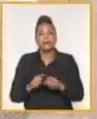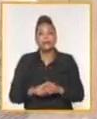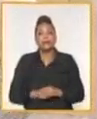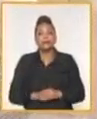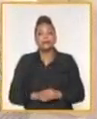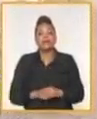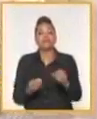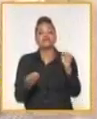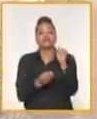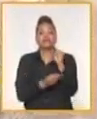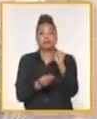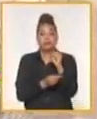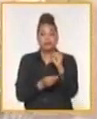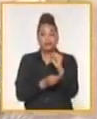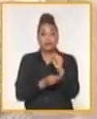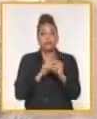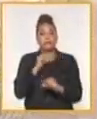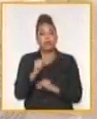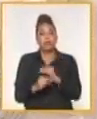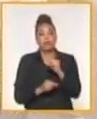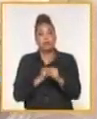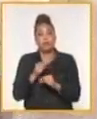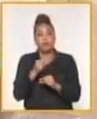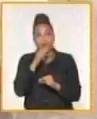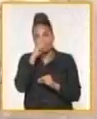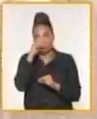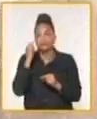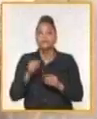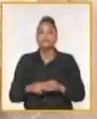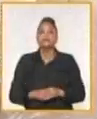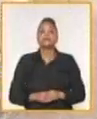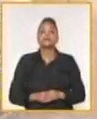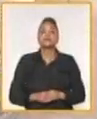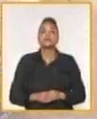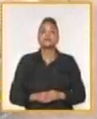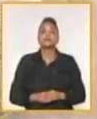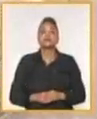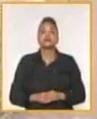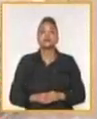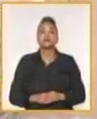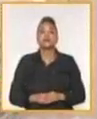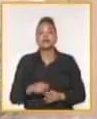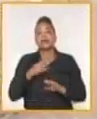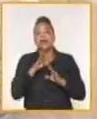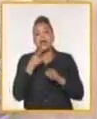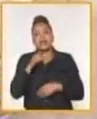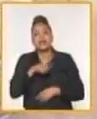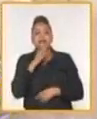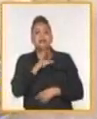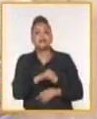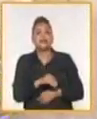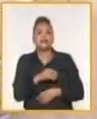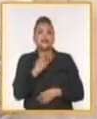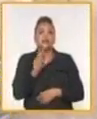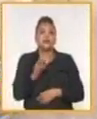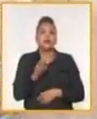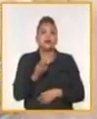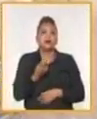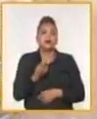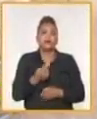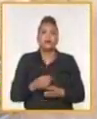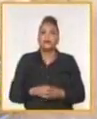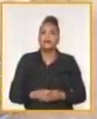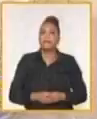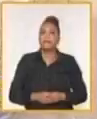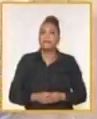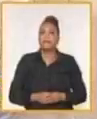poder que logra tener una influencia, porque aquí en el mundo se dice, no, porque Ansarallah es pro-iraní. No,